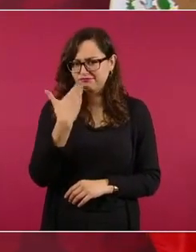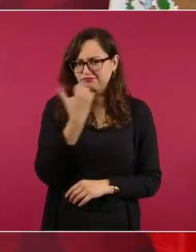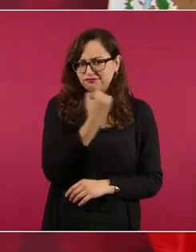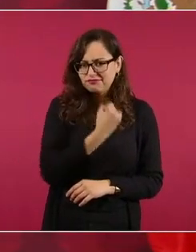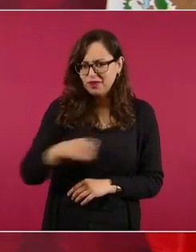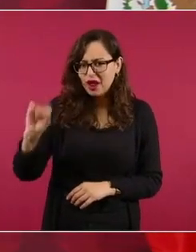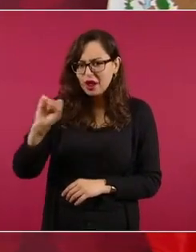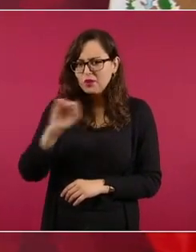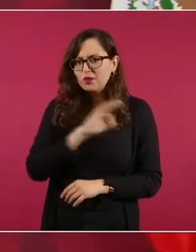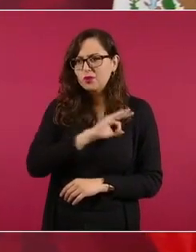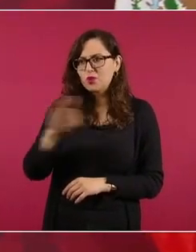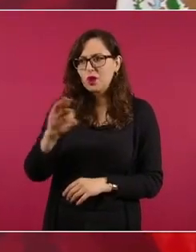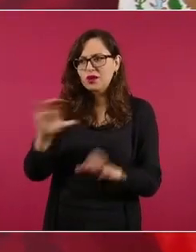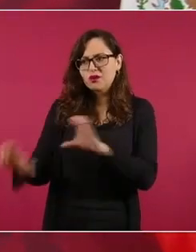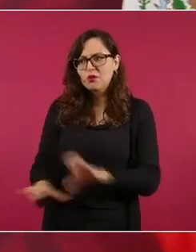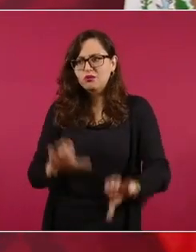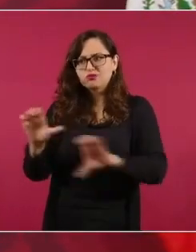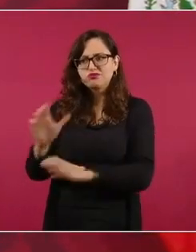en este